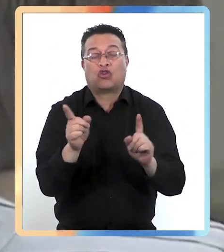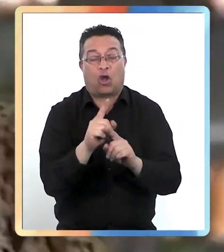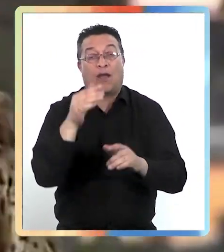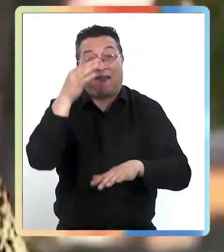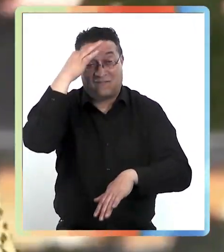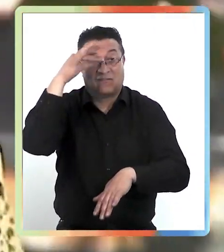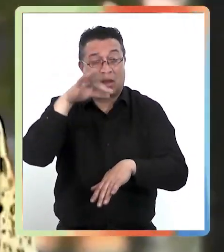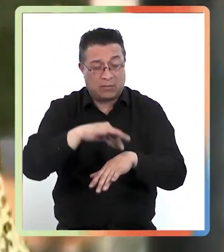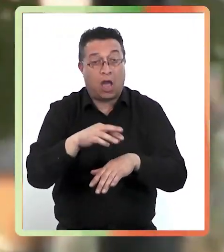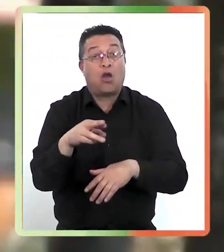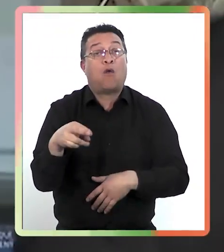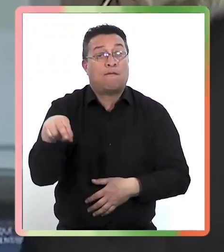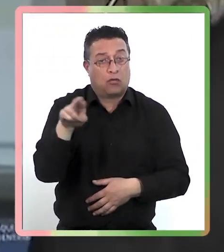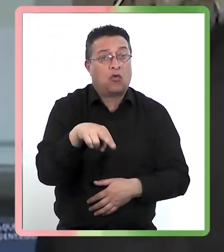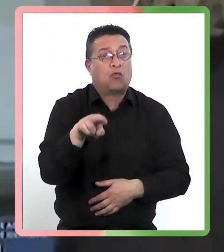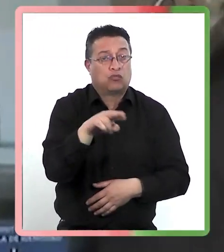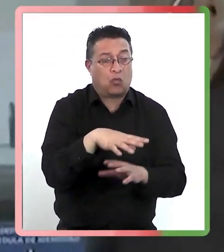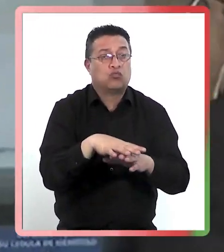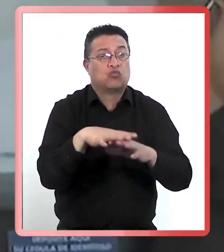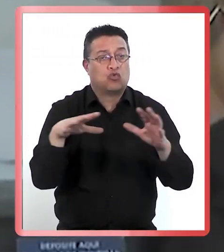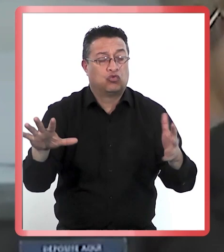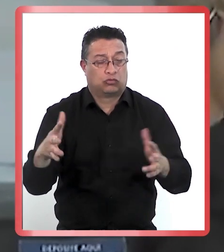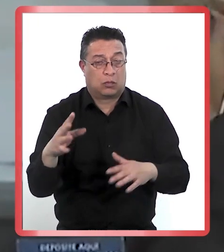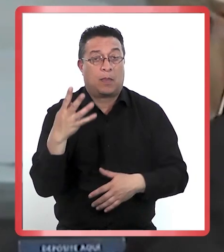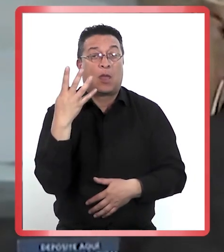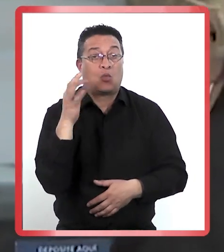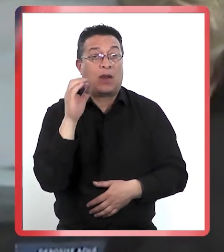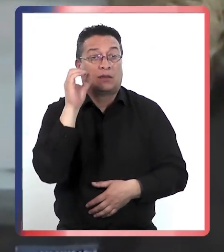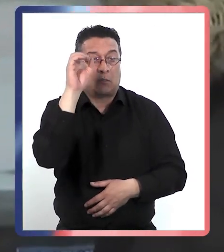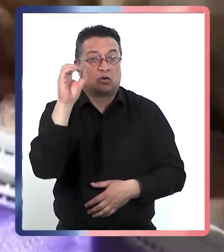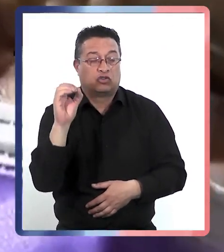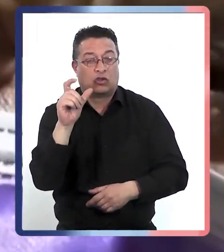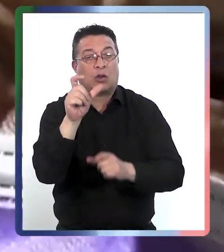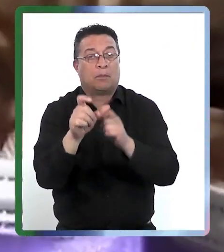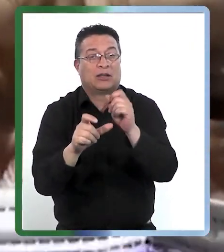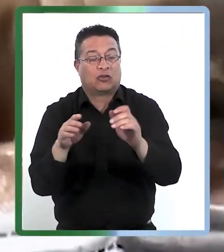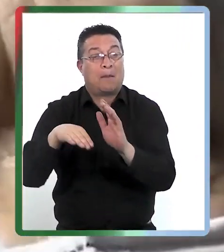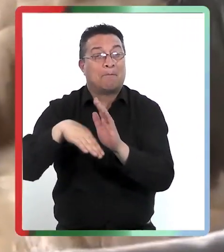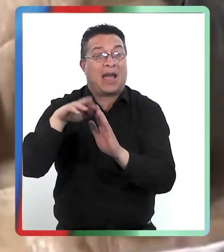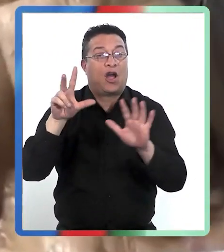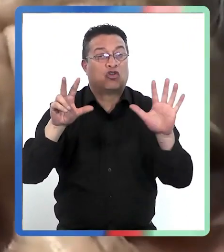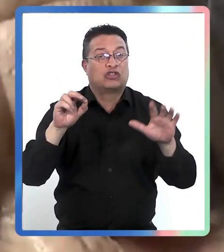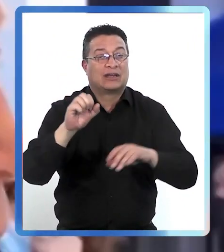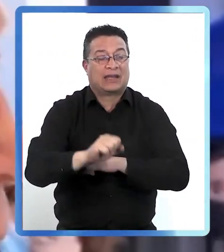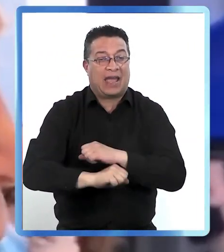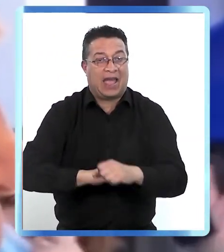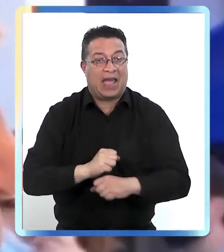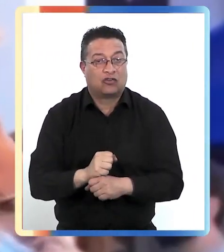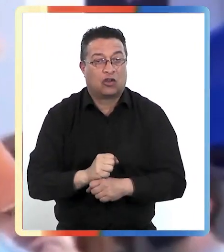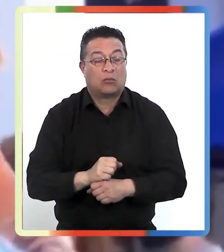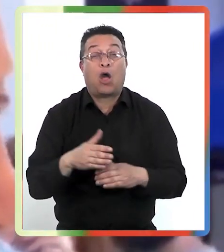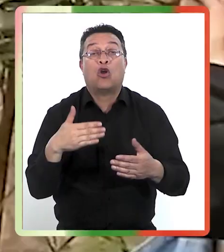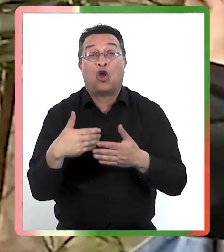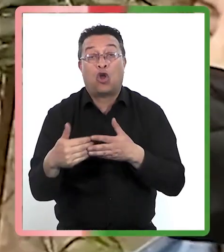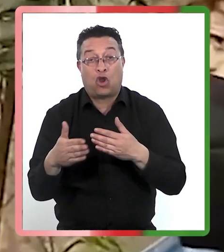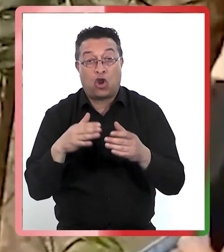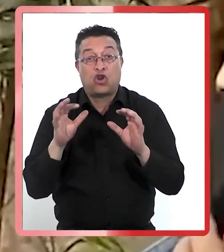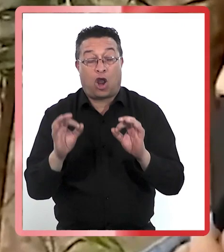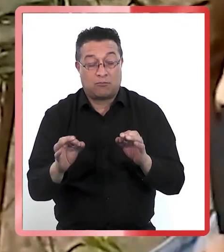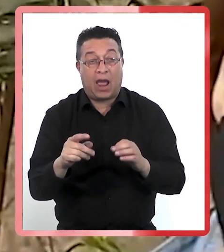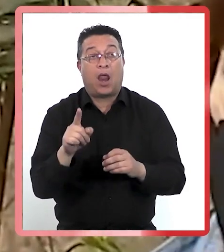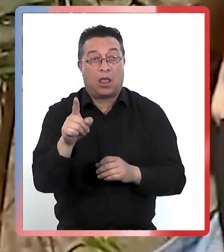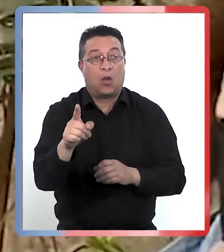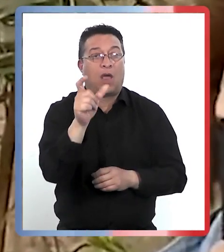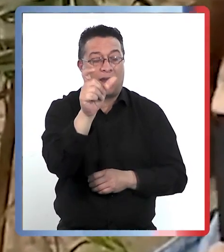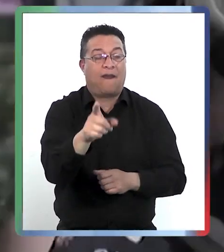enfermedad. Ocurre que es una enfermedad muy frecuente. Le pasa hasta el 40% de las personas mayores de 80 años. Entonces, no es infrecuente que